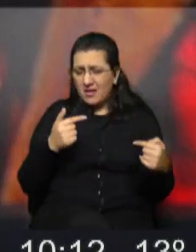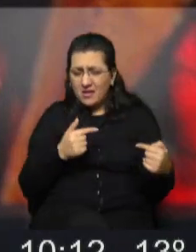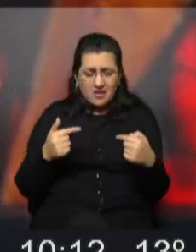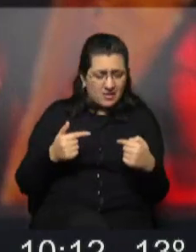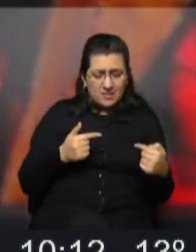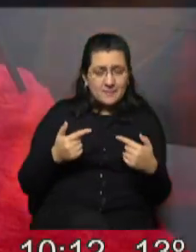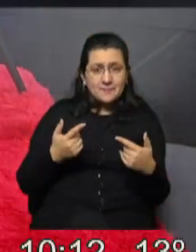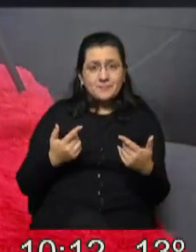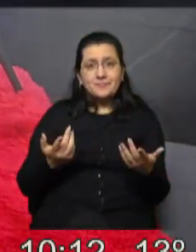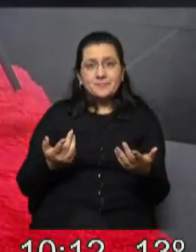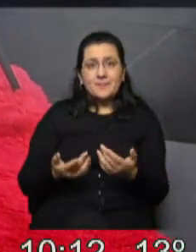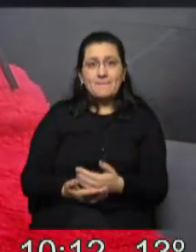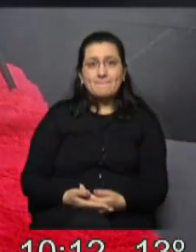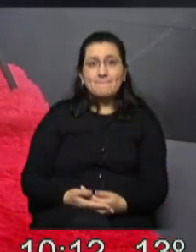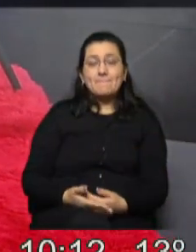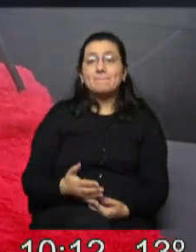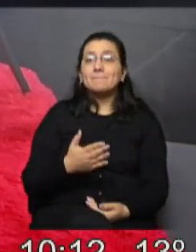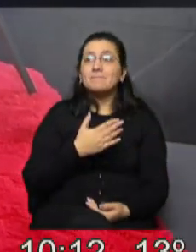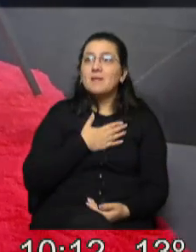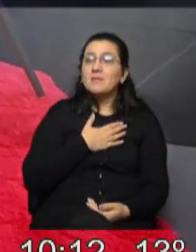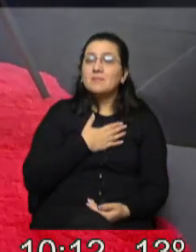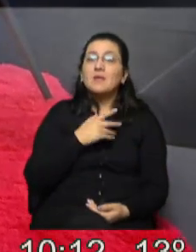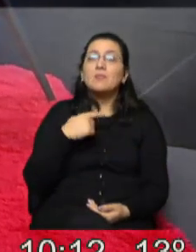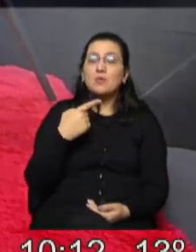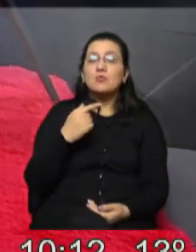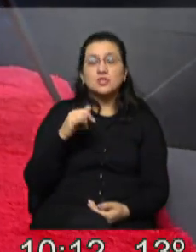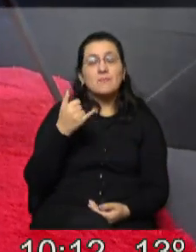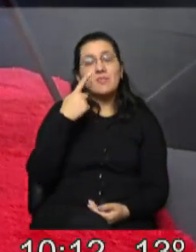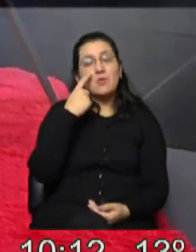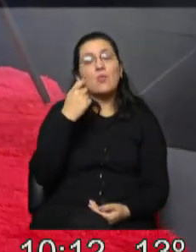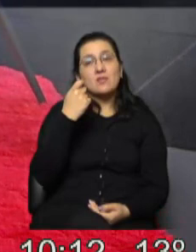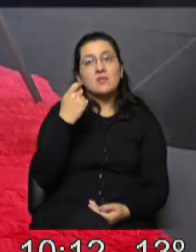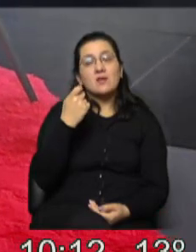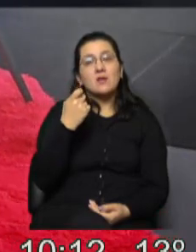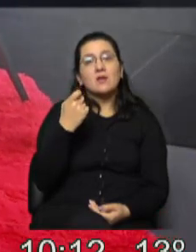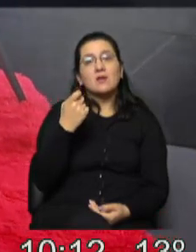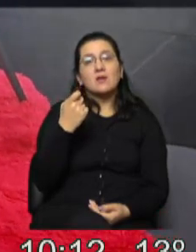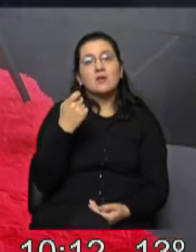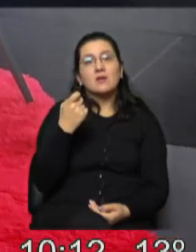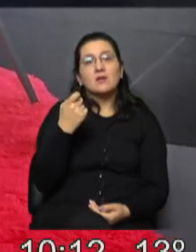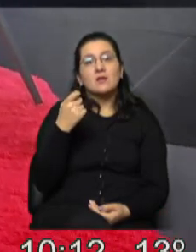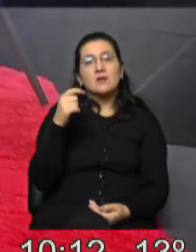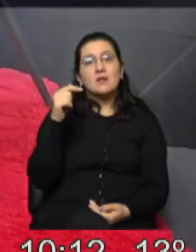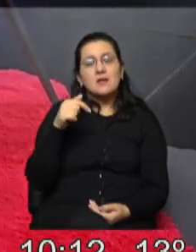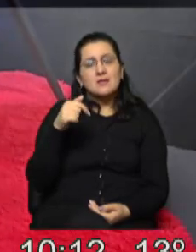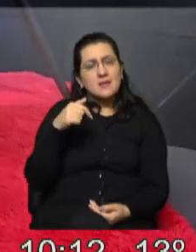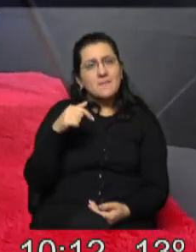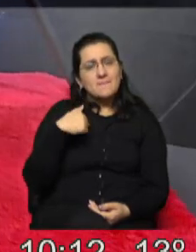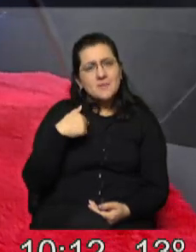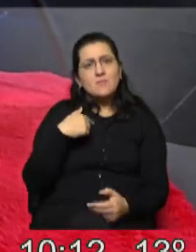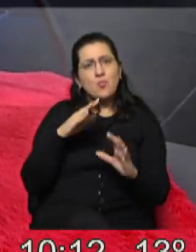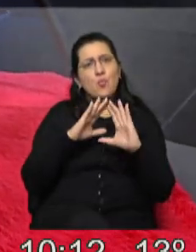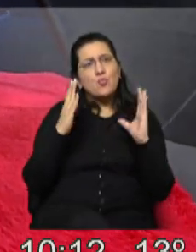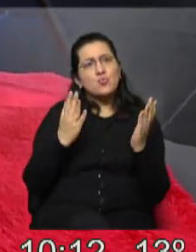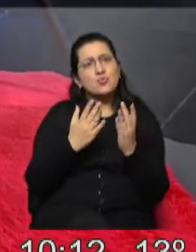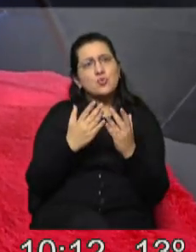era alucinante. Para mí, después, cuando ya tuve conciencia de otras cosas, yo dije, este es mi mundo y